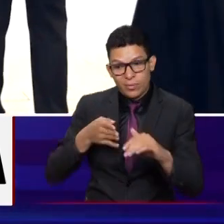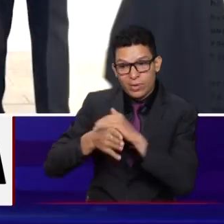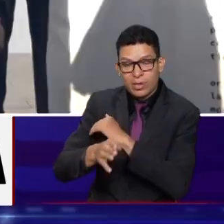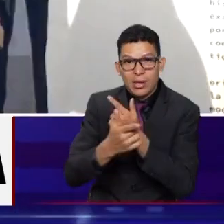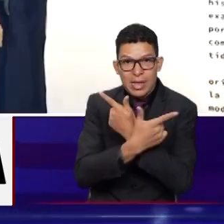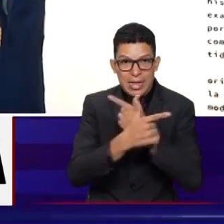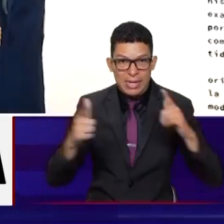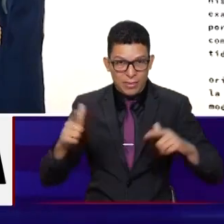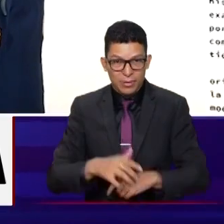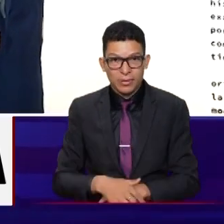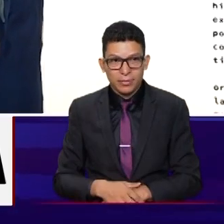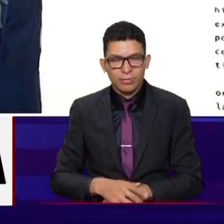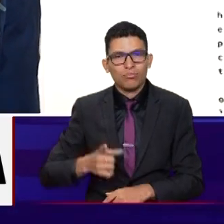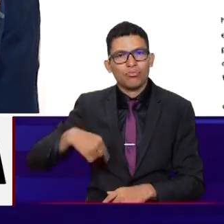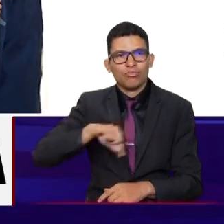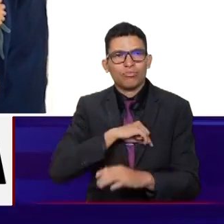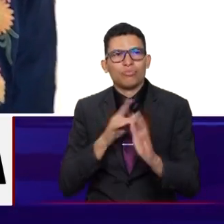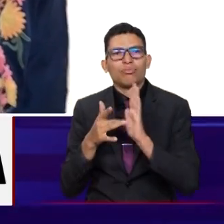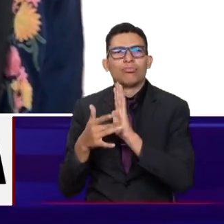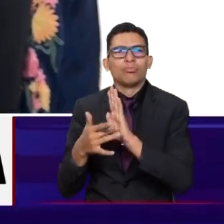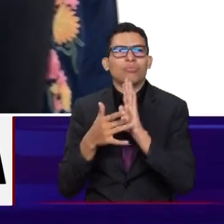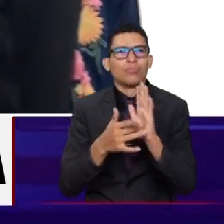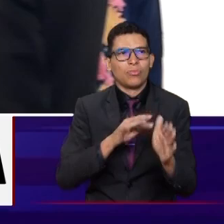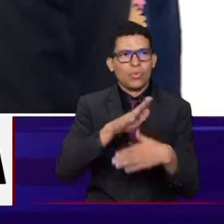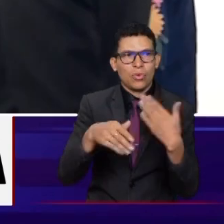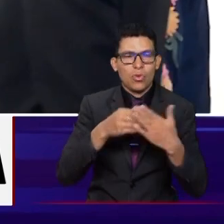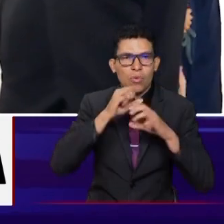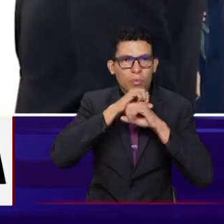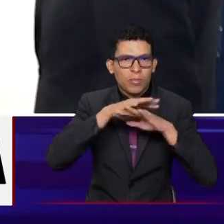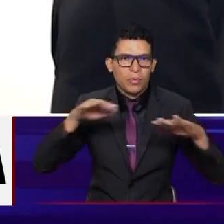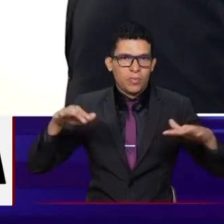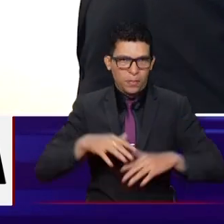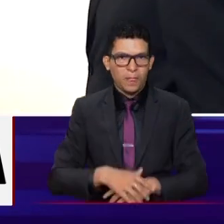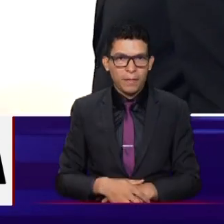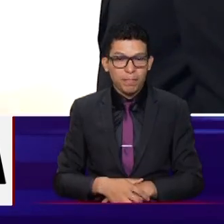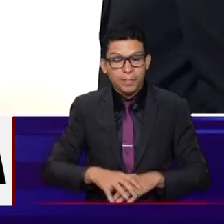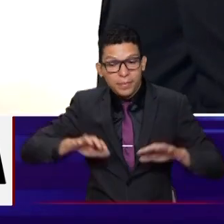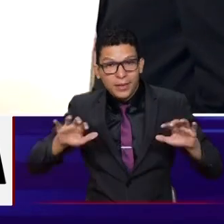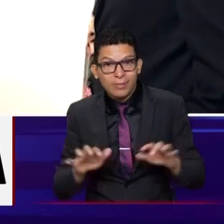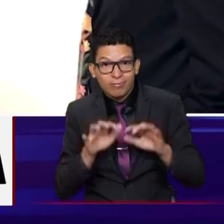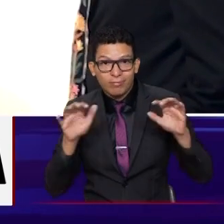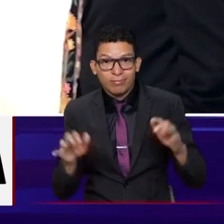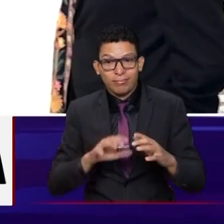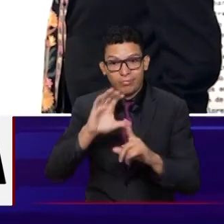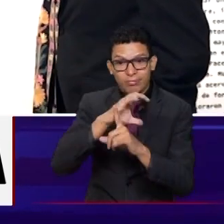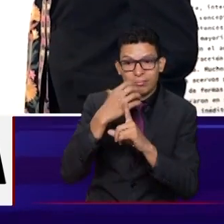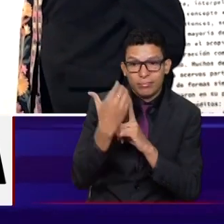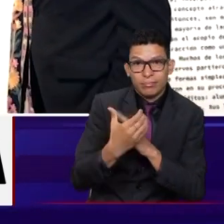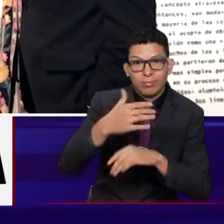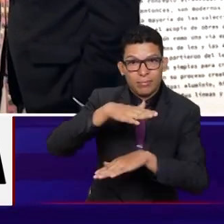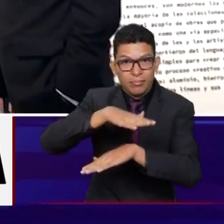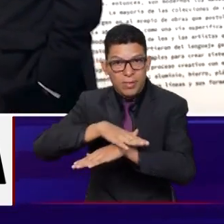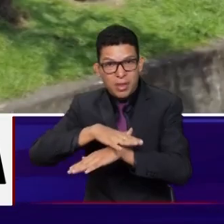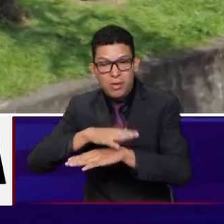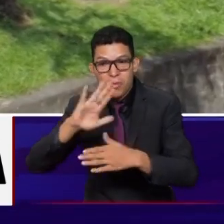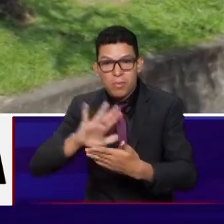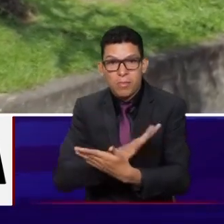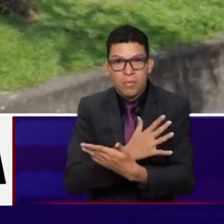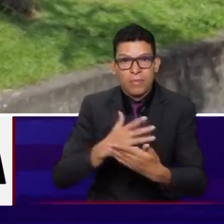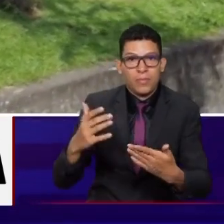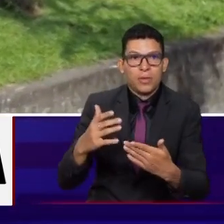libre, tenemos exposiciones para todo público, tenemos actividades culturales de tardes, de música,